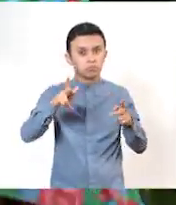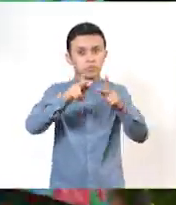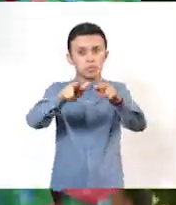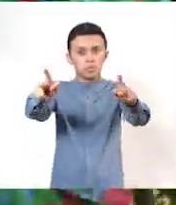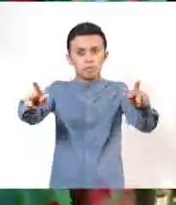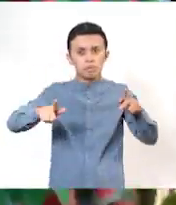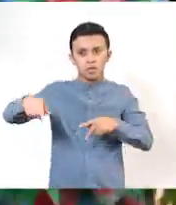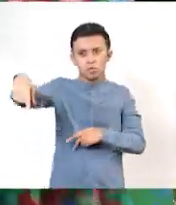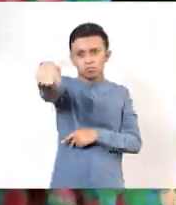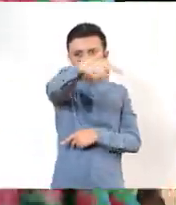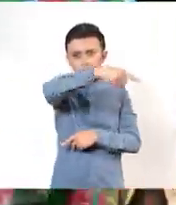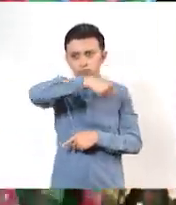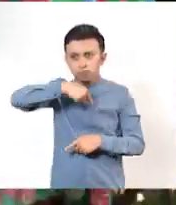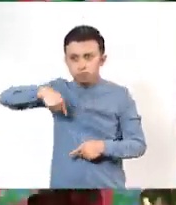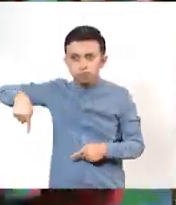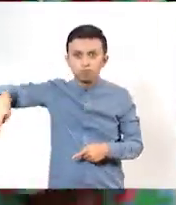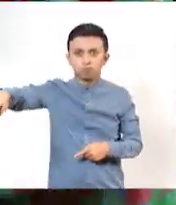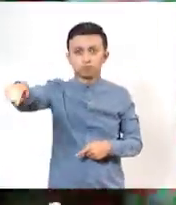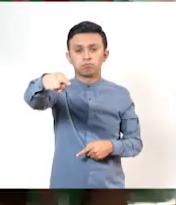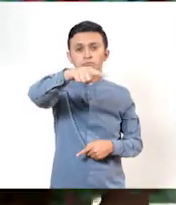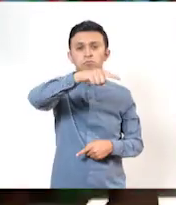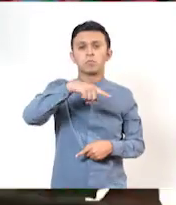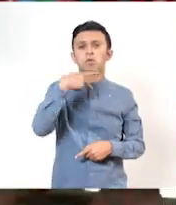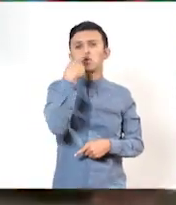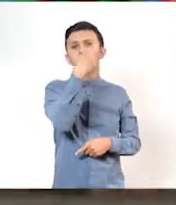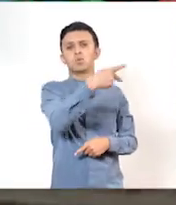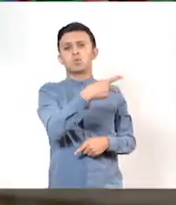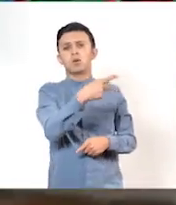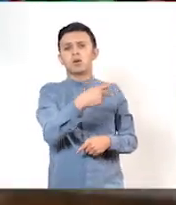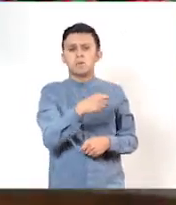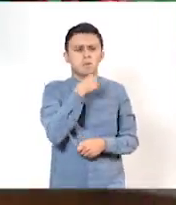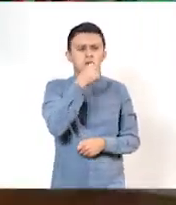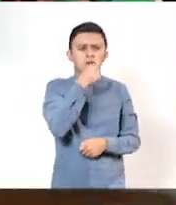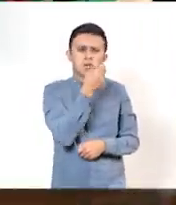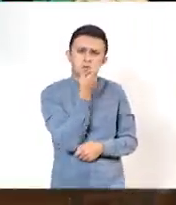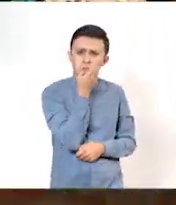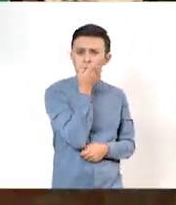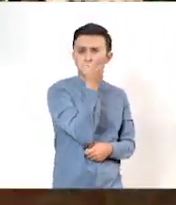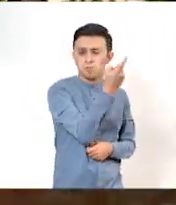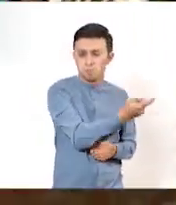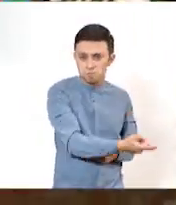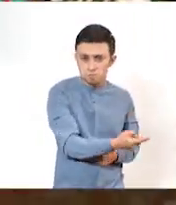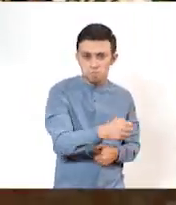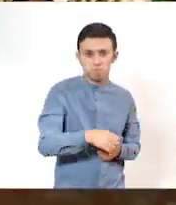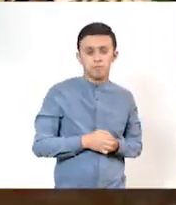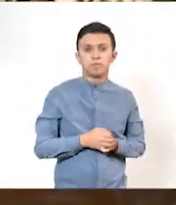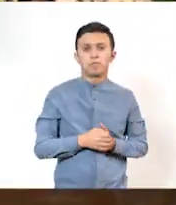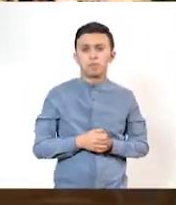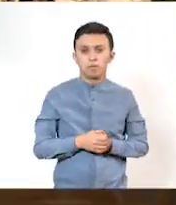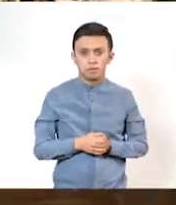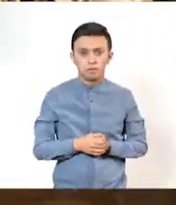en un patio de un redondo, su viejita le contaba